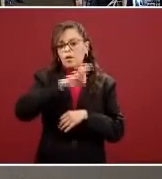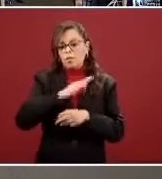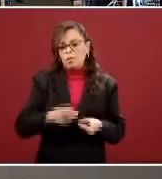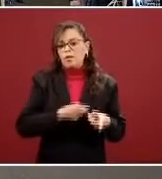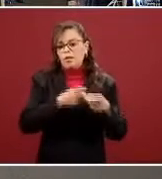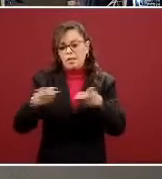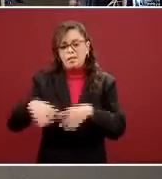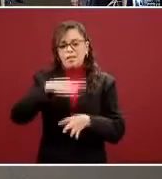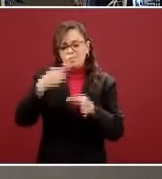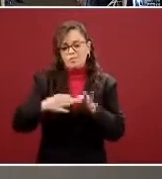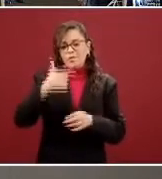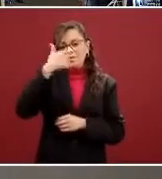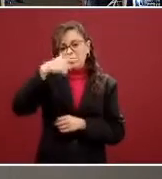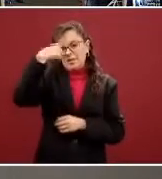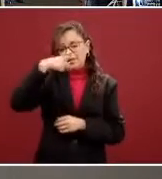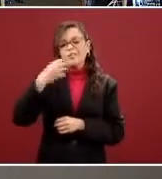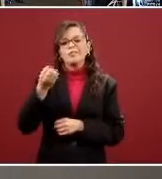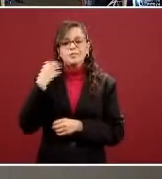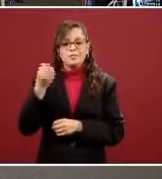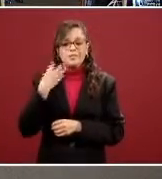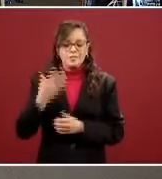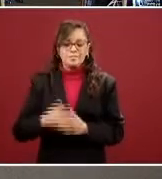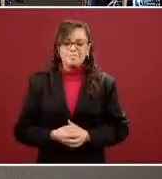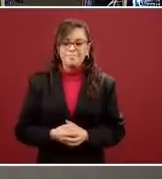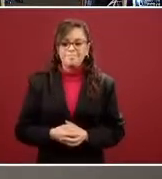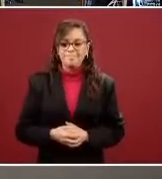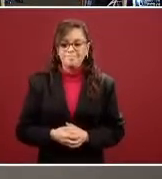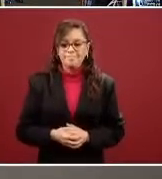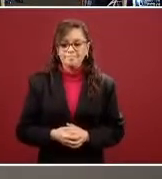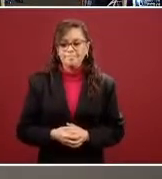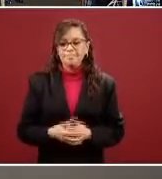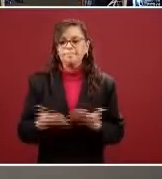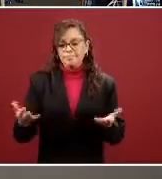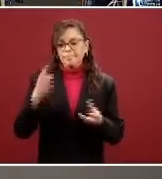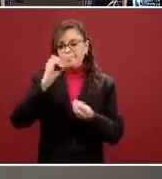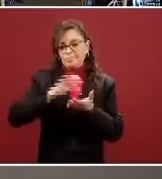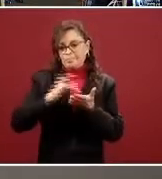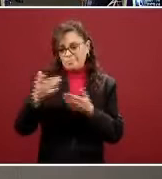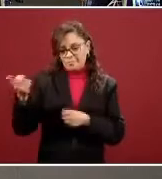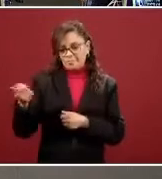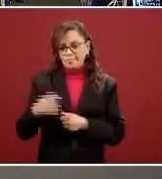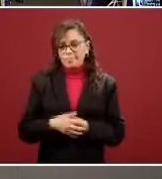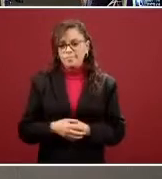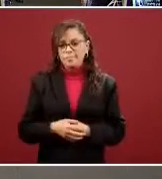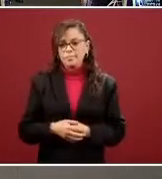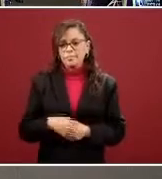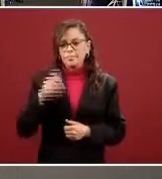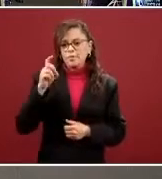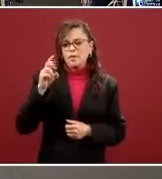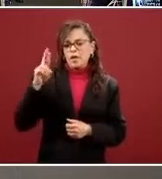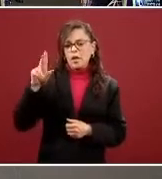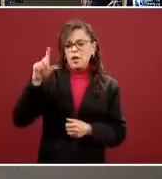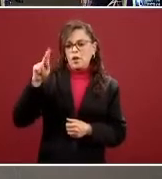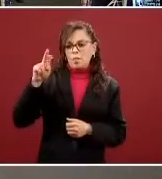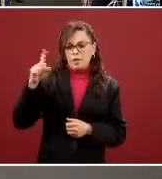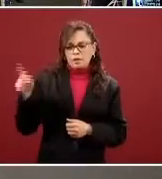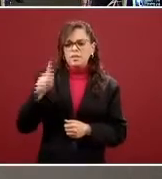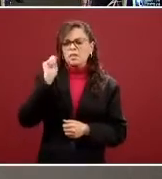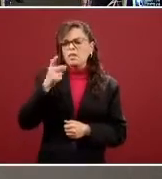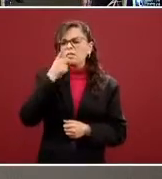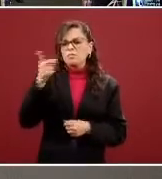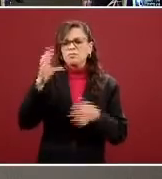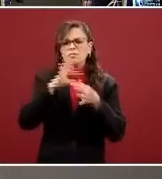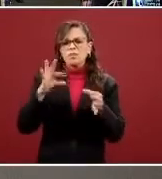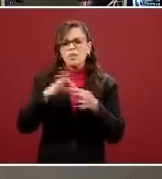Sí, el doctor López Gátel. Sí, gracias. No sé a qué se refiere el doctor López Gátel dentro de las claves